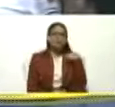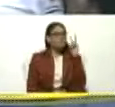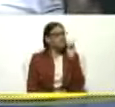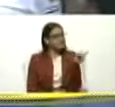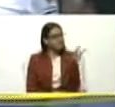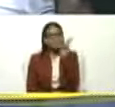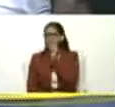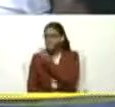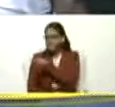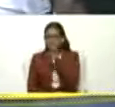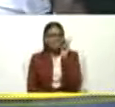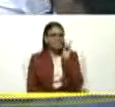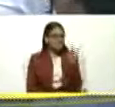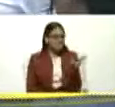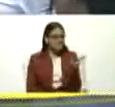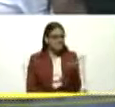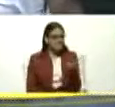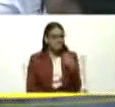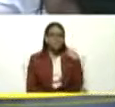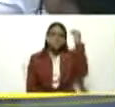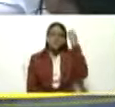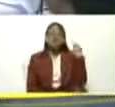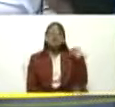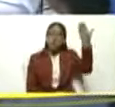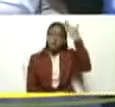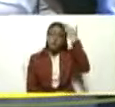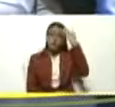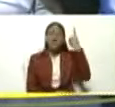ver, primero que Dios existe.